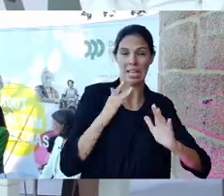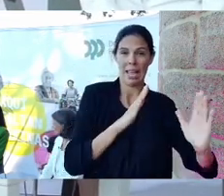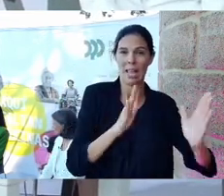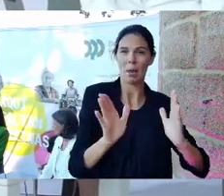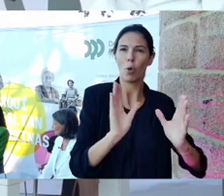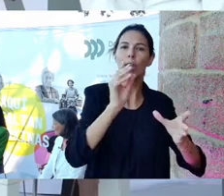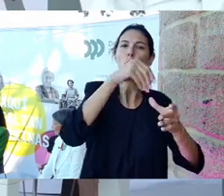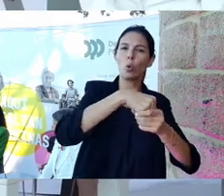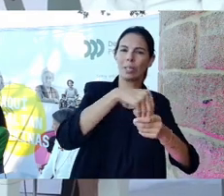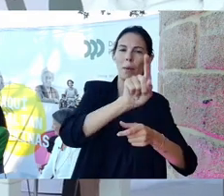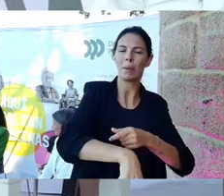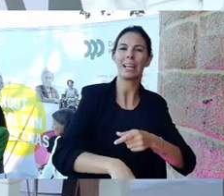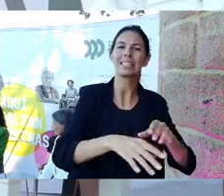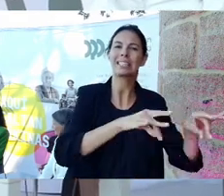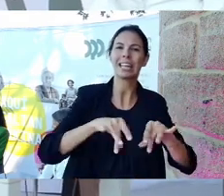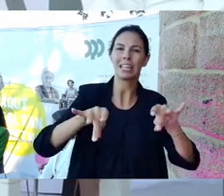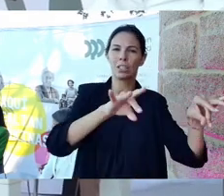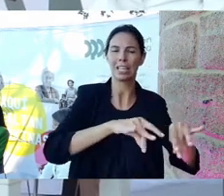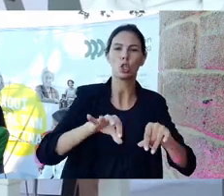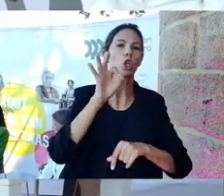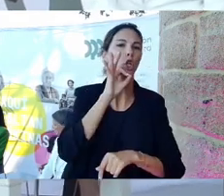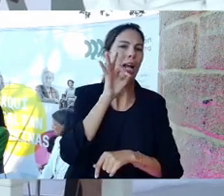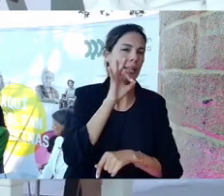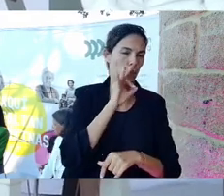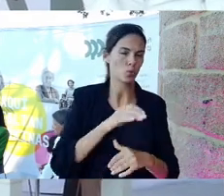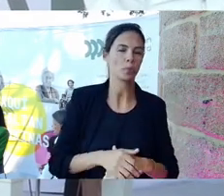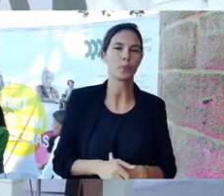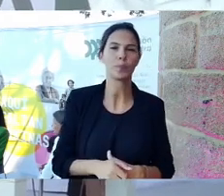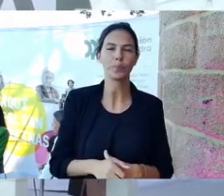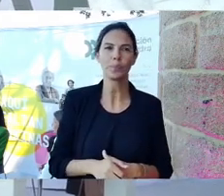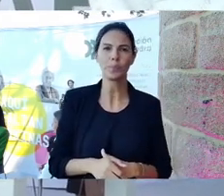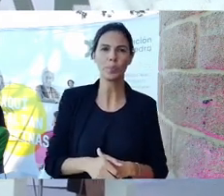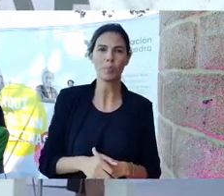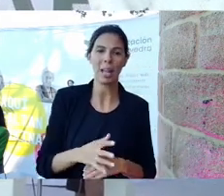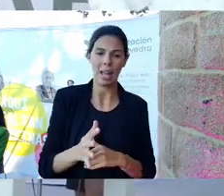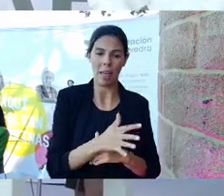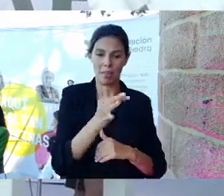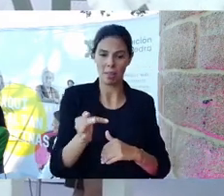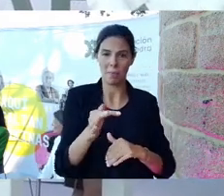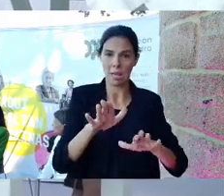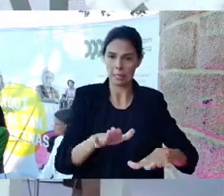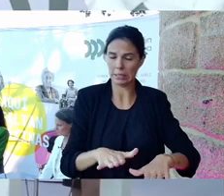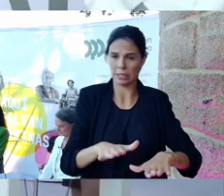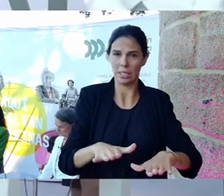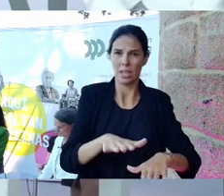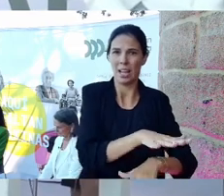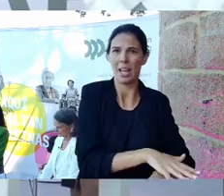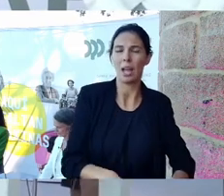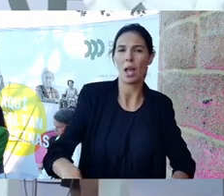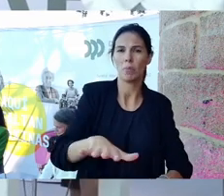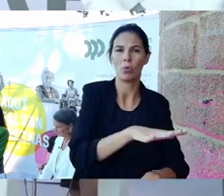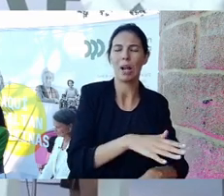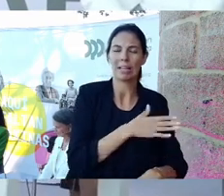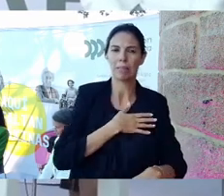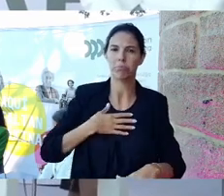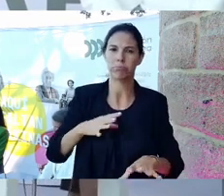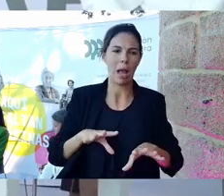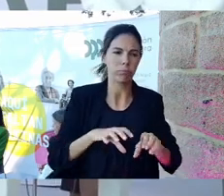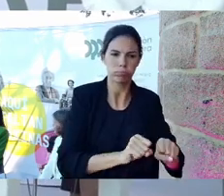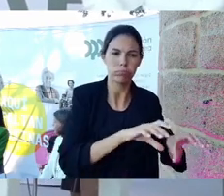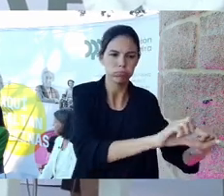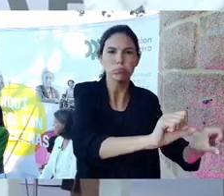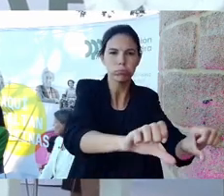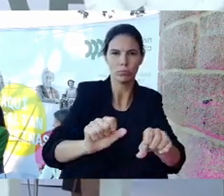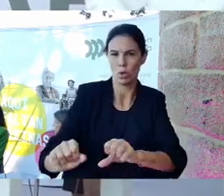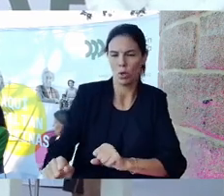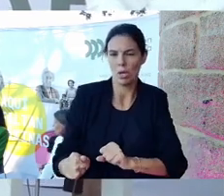momento incluía tamén os territorios galegos. E que ademais que se atopaba en plena